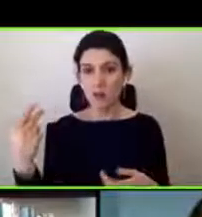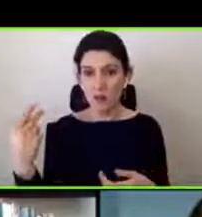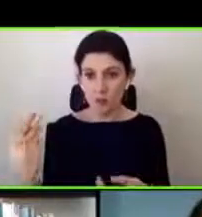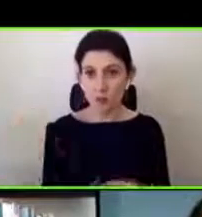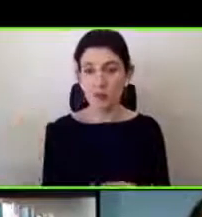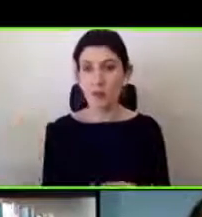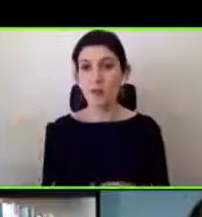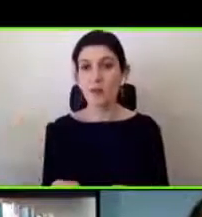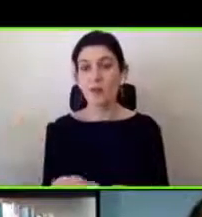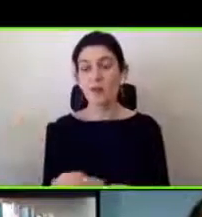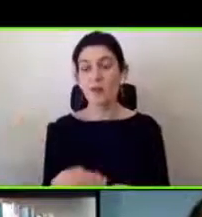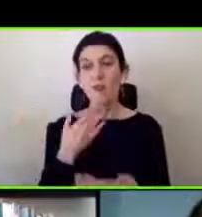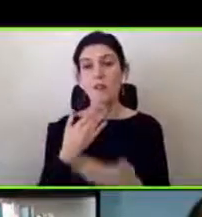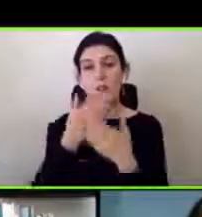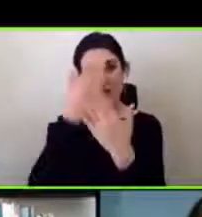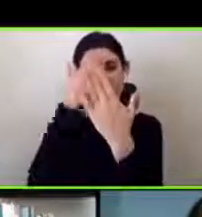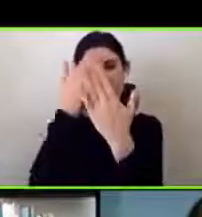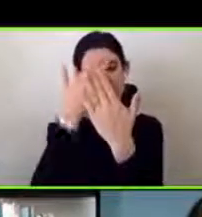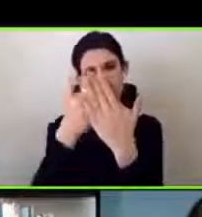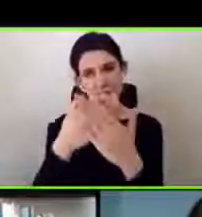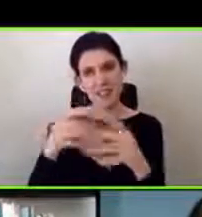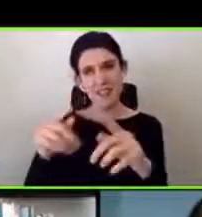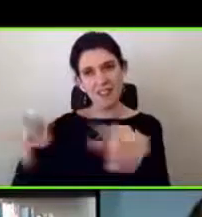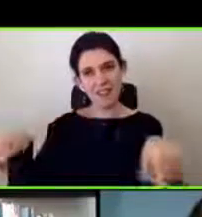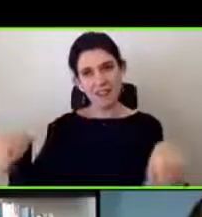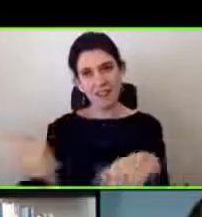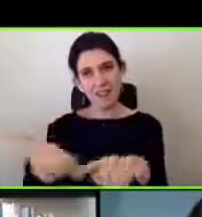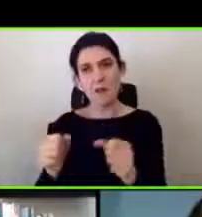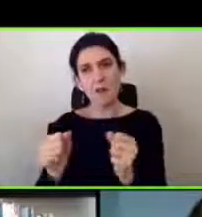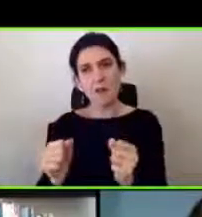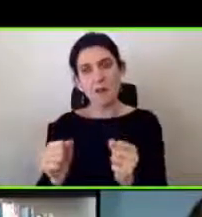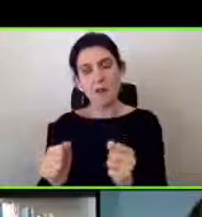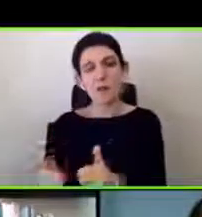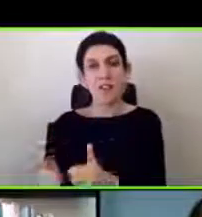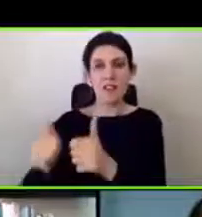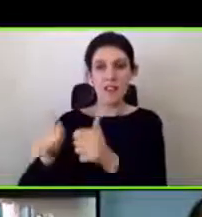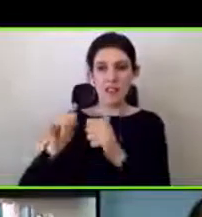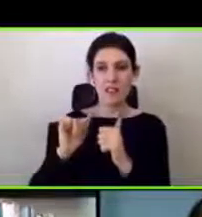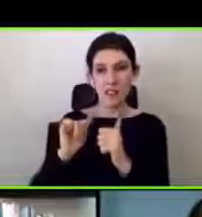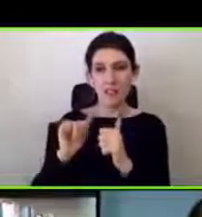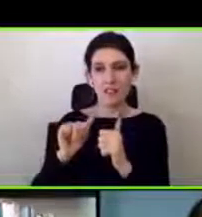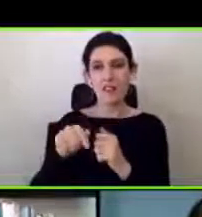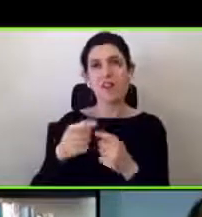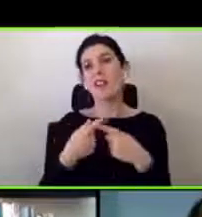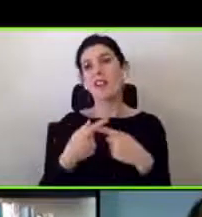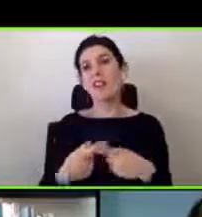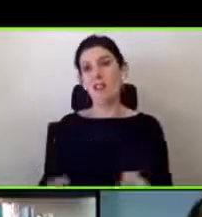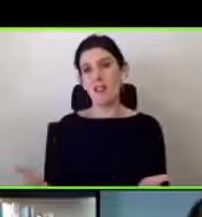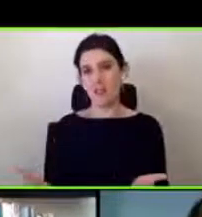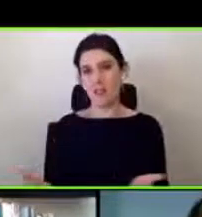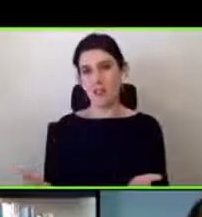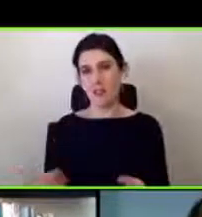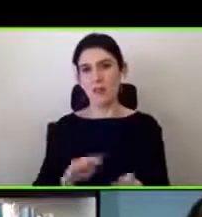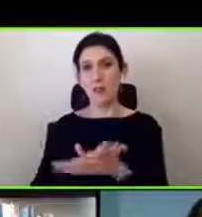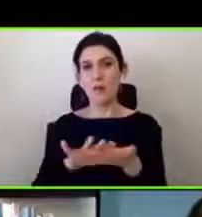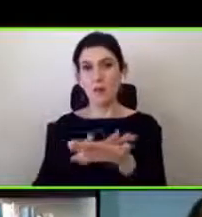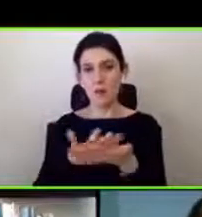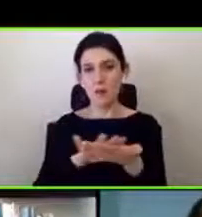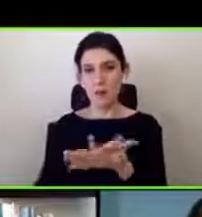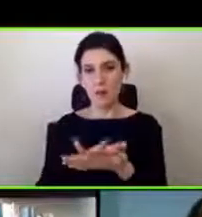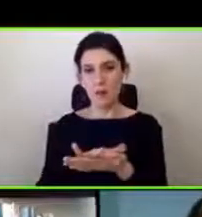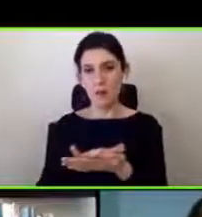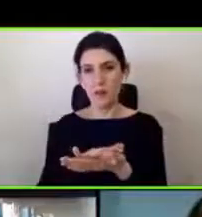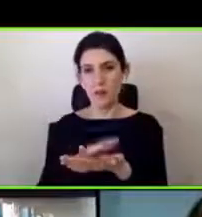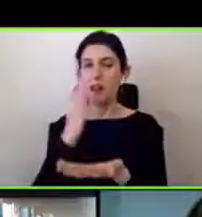se enfrentan a estos espacios y a estos desafíos que son además distintos, por ejemplo, en un contexto